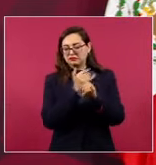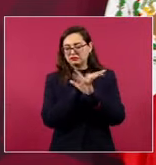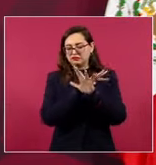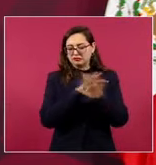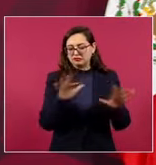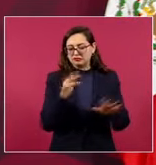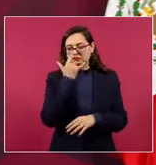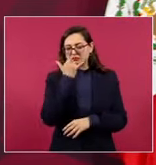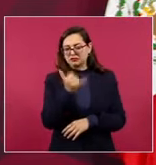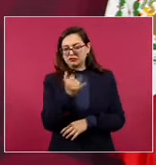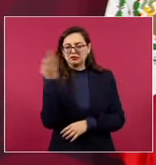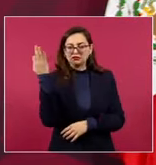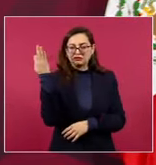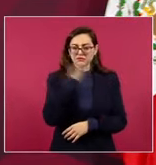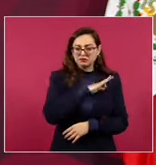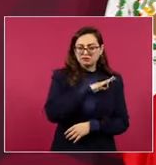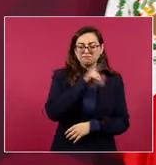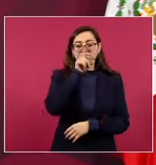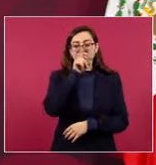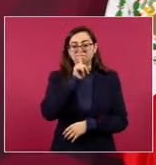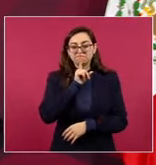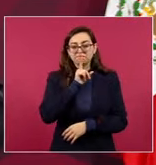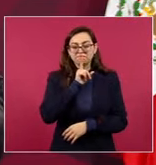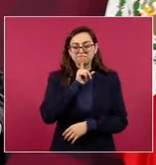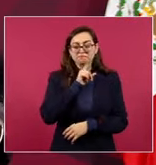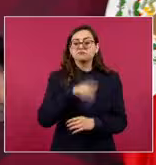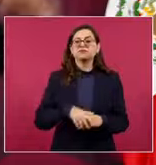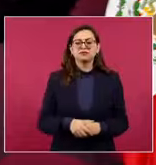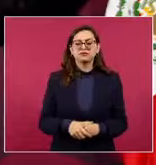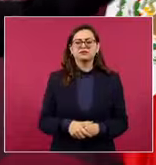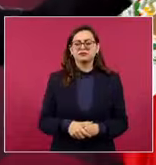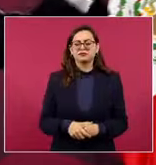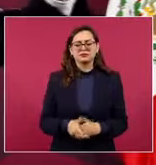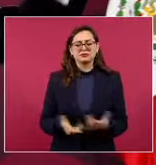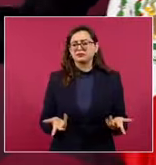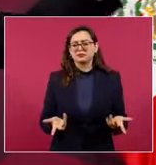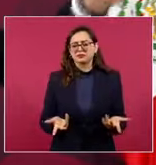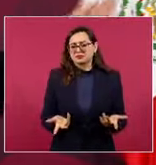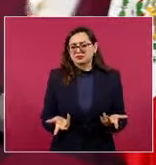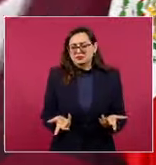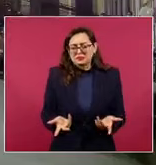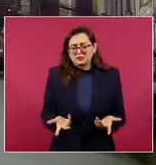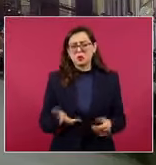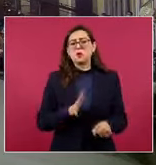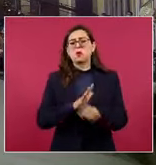o falsas, pues no le hace que salga todo,